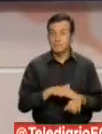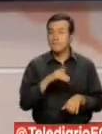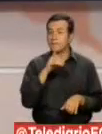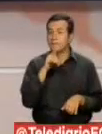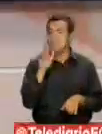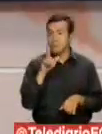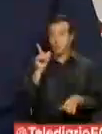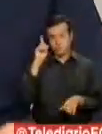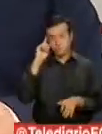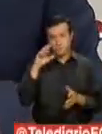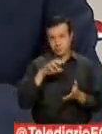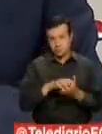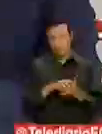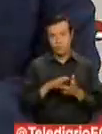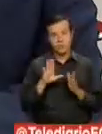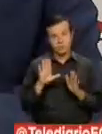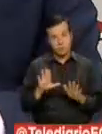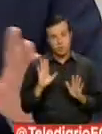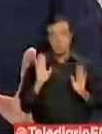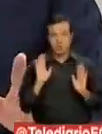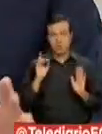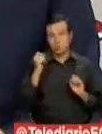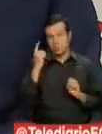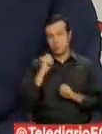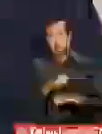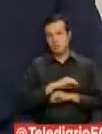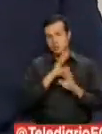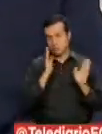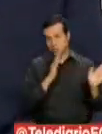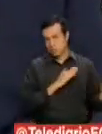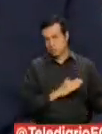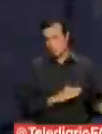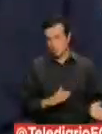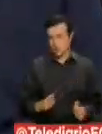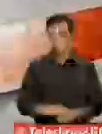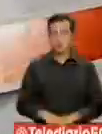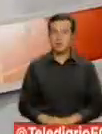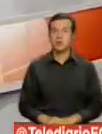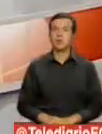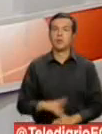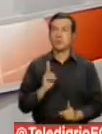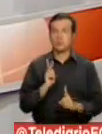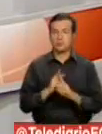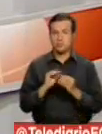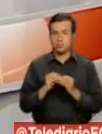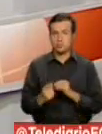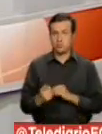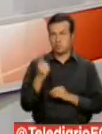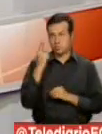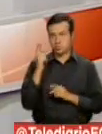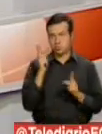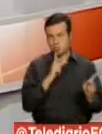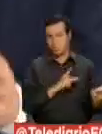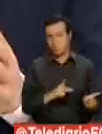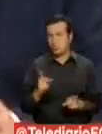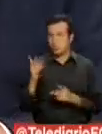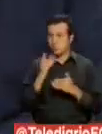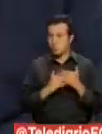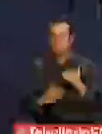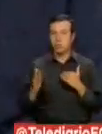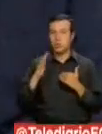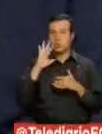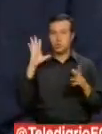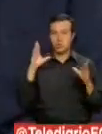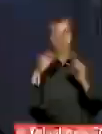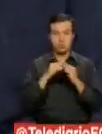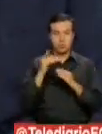tamaño del Estado. Bueno, eso ahí sí entramos en materia, claro. Digamos. El punto uno de este plan prosperidad es la reducción